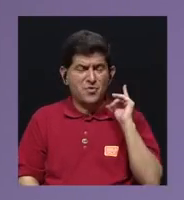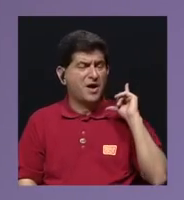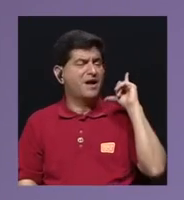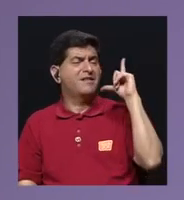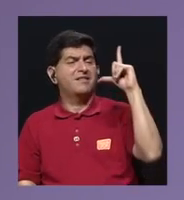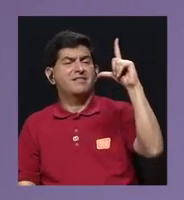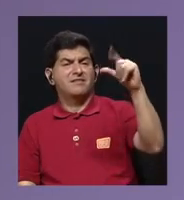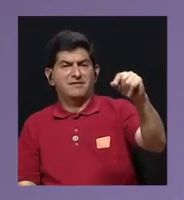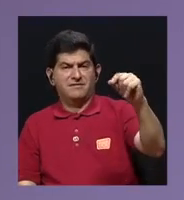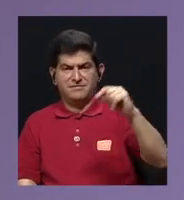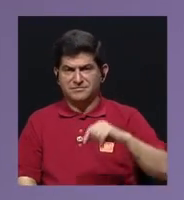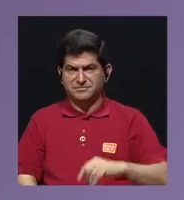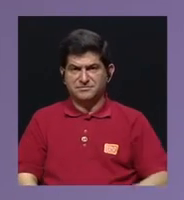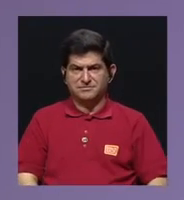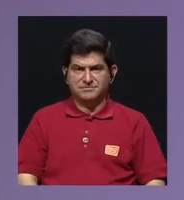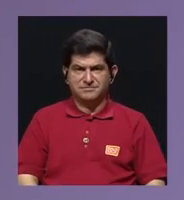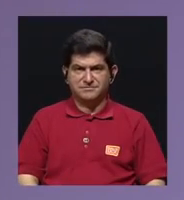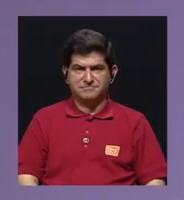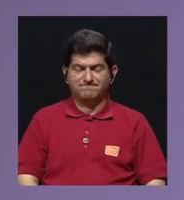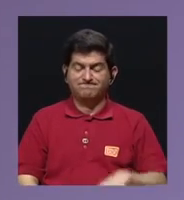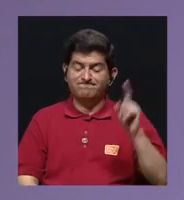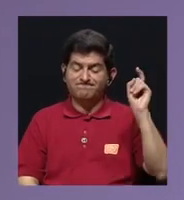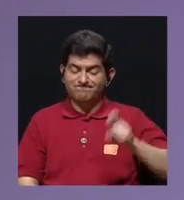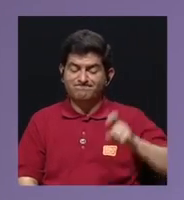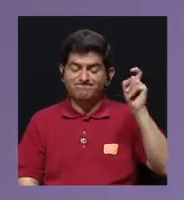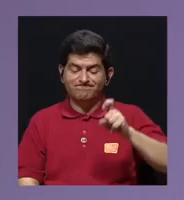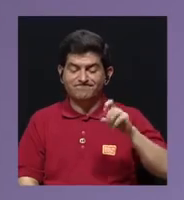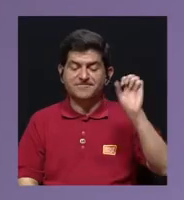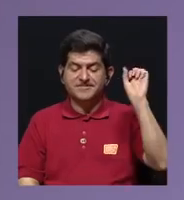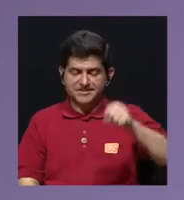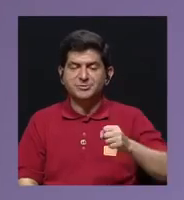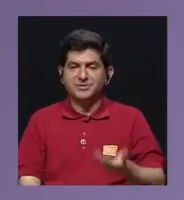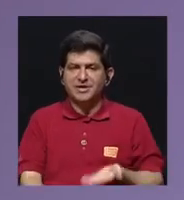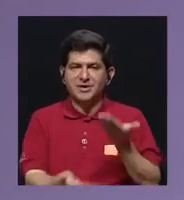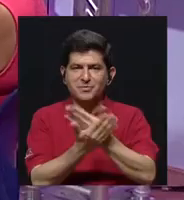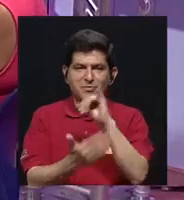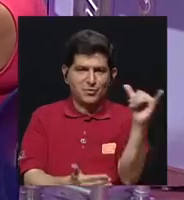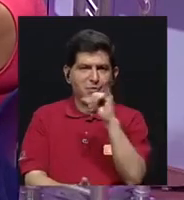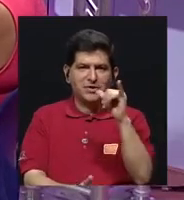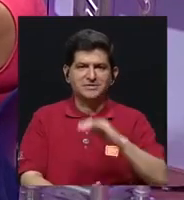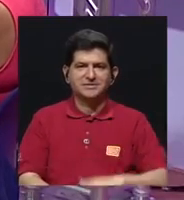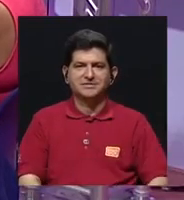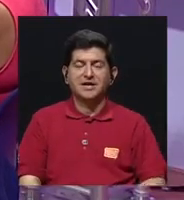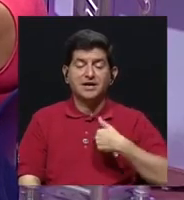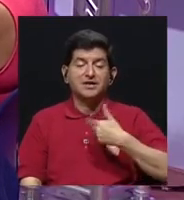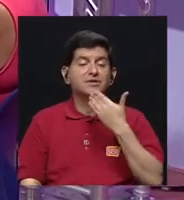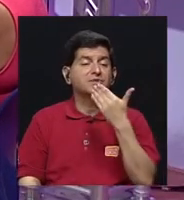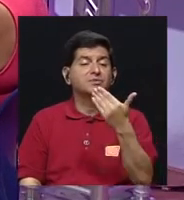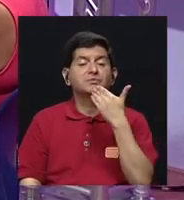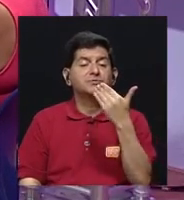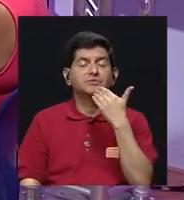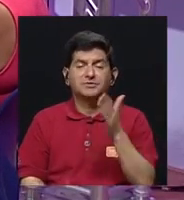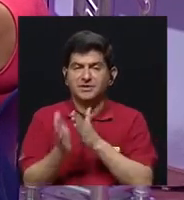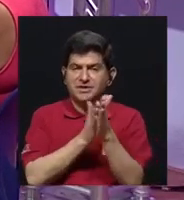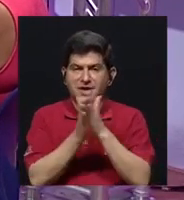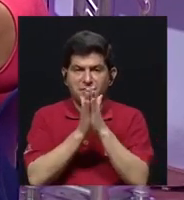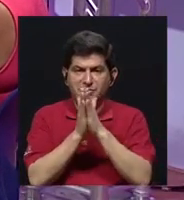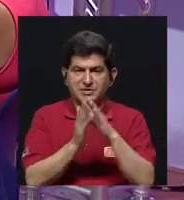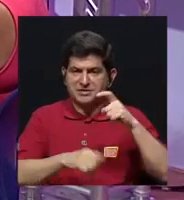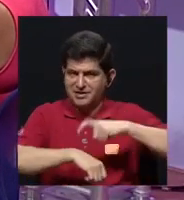rurales que requieren de propuestas de este tipo. Sí. Y por eso quiero agradecer mucho y aprovechar este